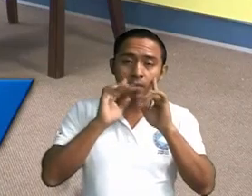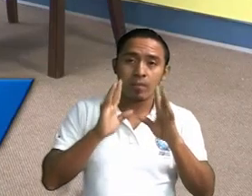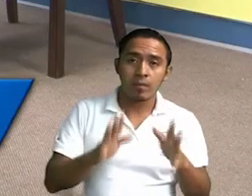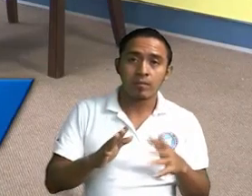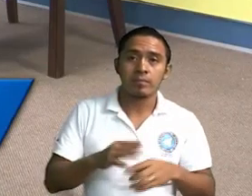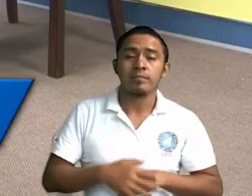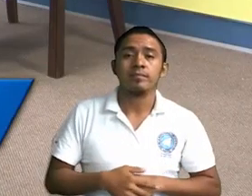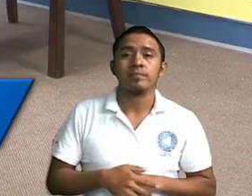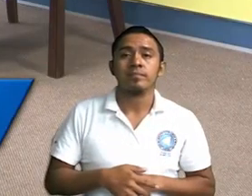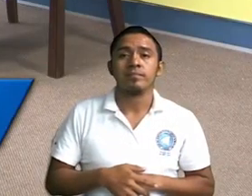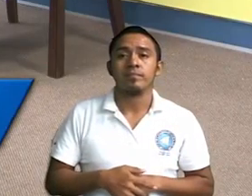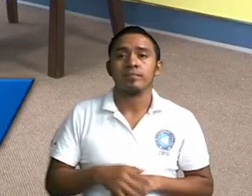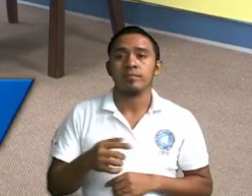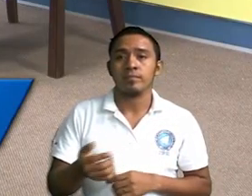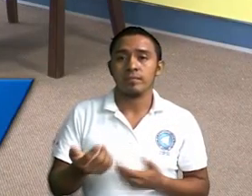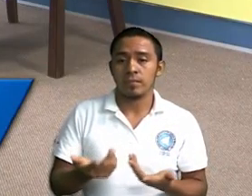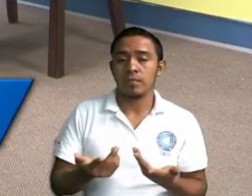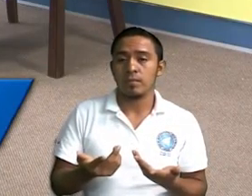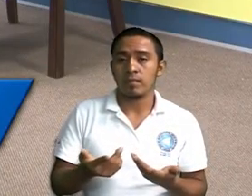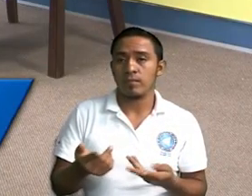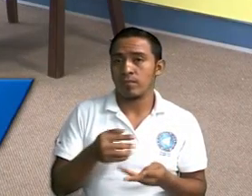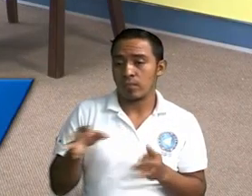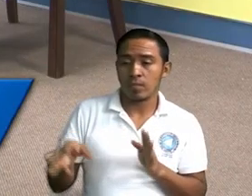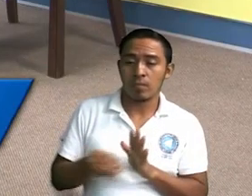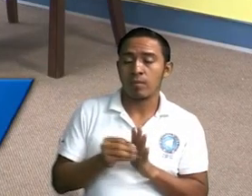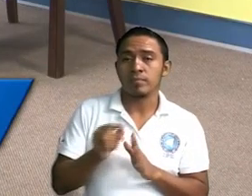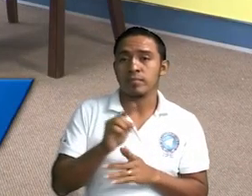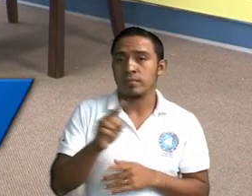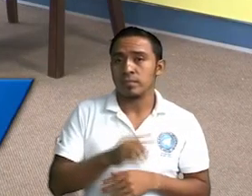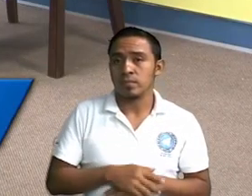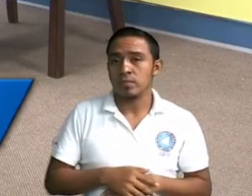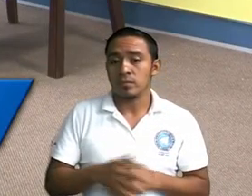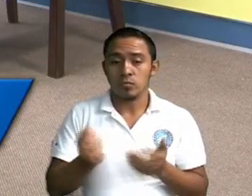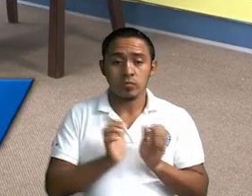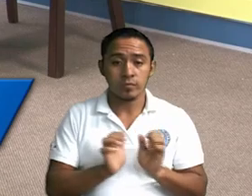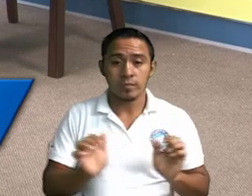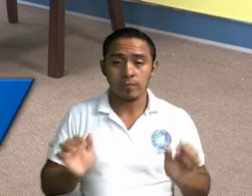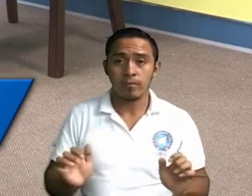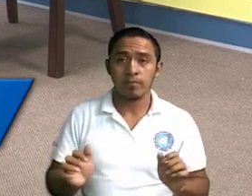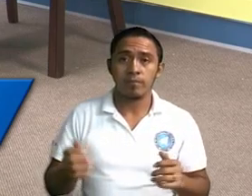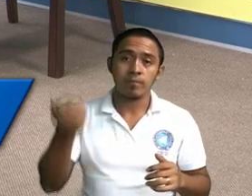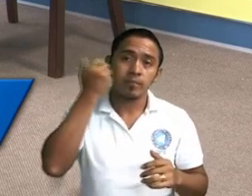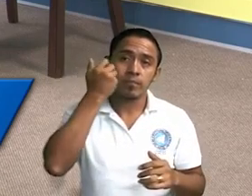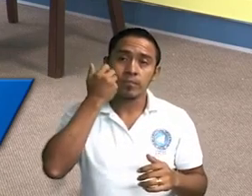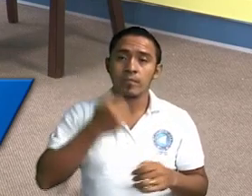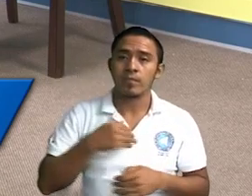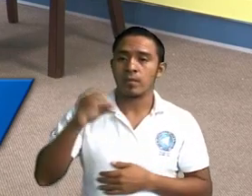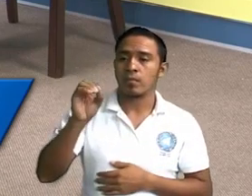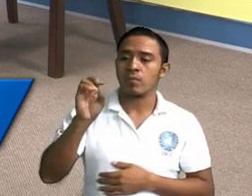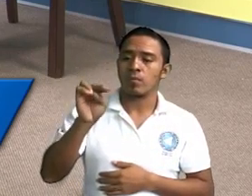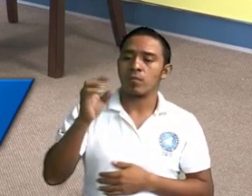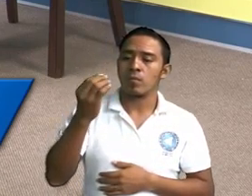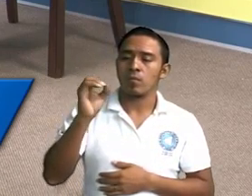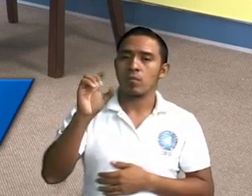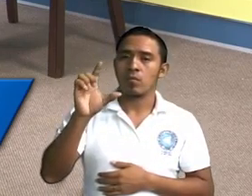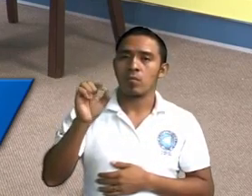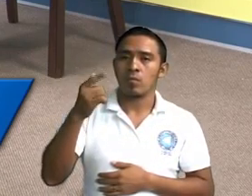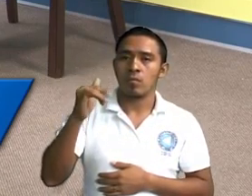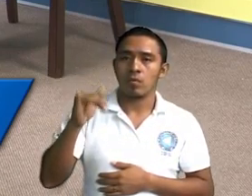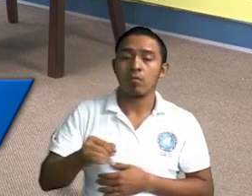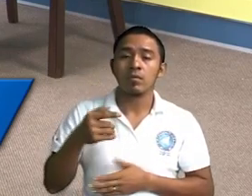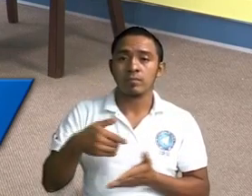es que realmente ellos estén propensos no es propenso está un niño que tiene una enfermedad oncológica es seguro ni otro